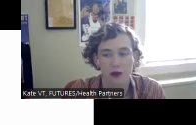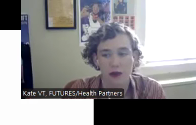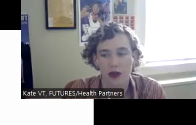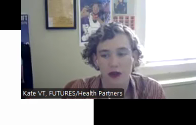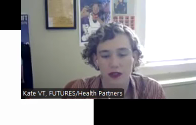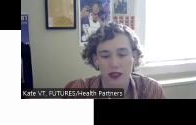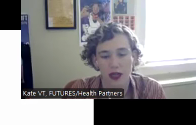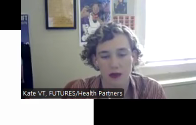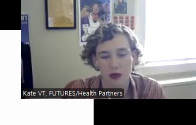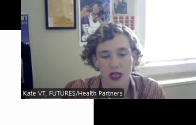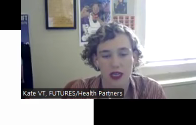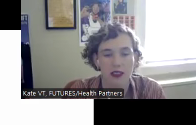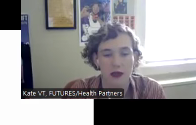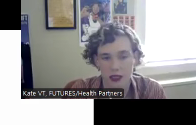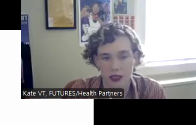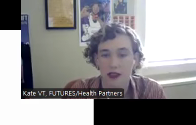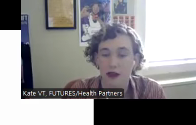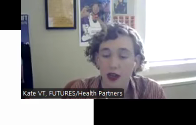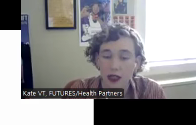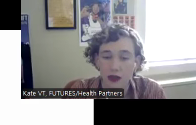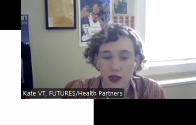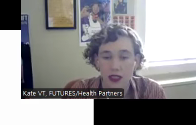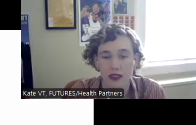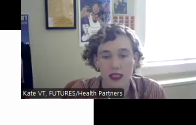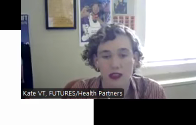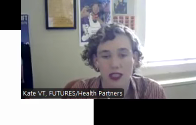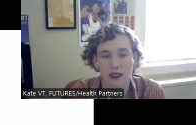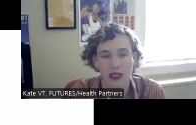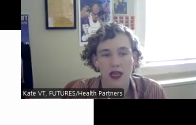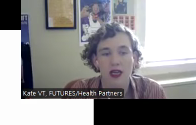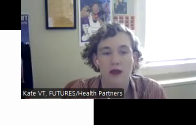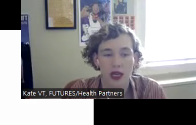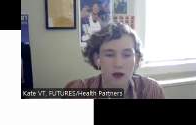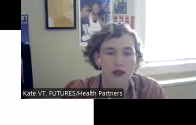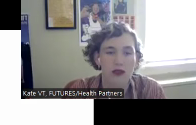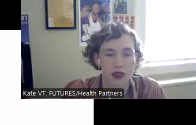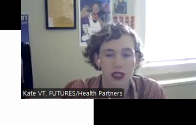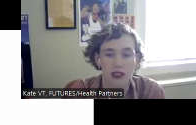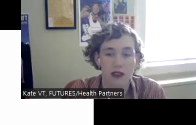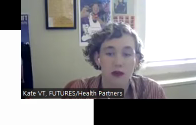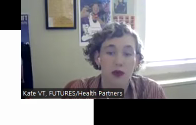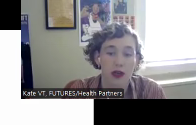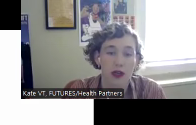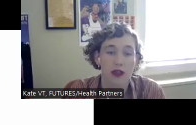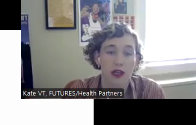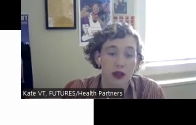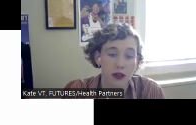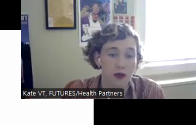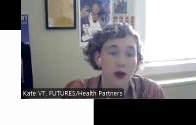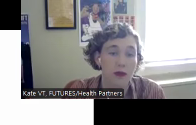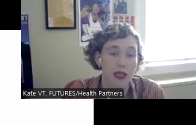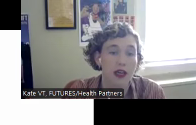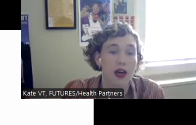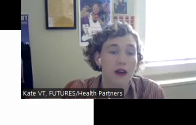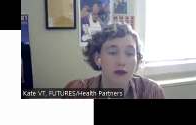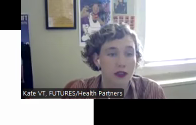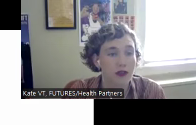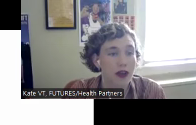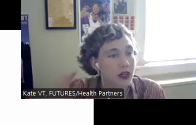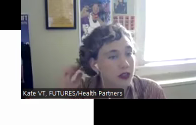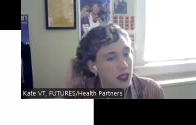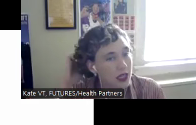eh, y que podamos ayudar a quienes están trabajando en organizaciones contra la violencia